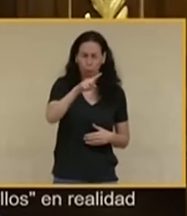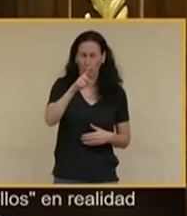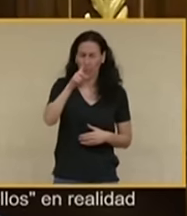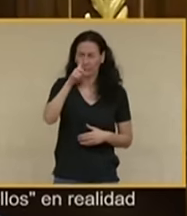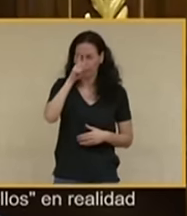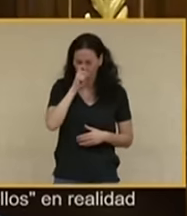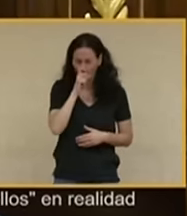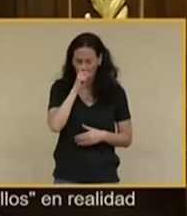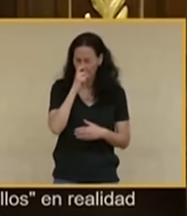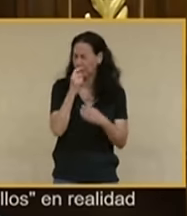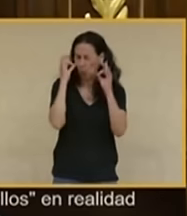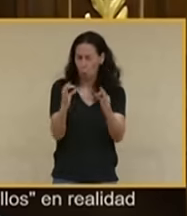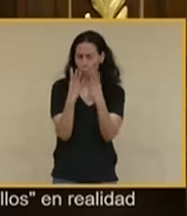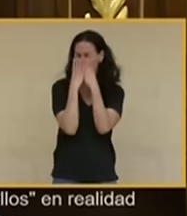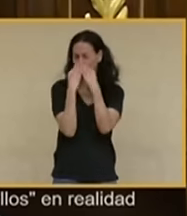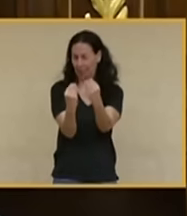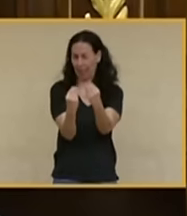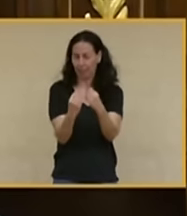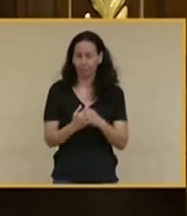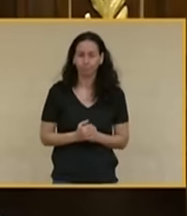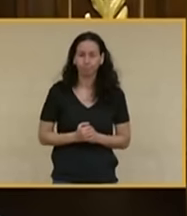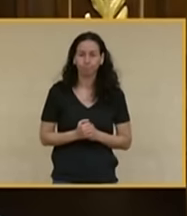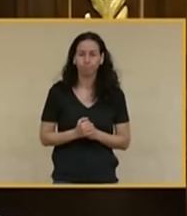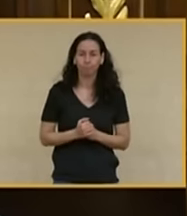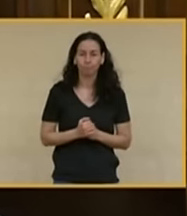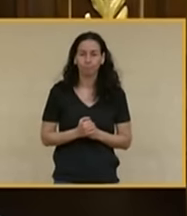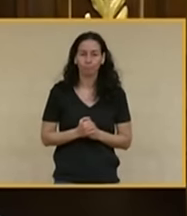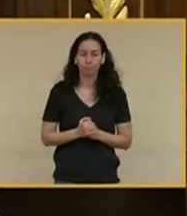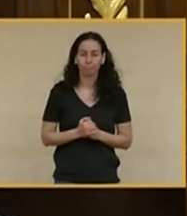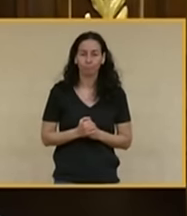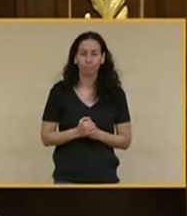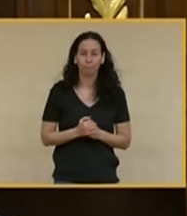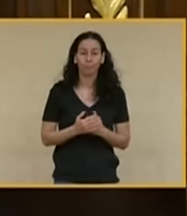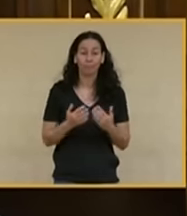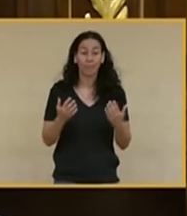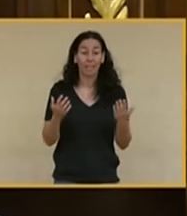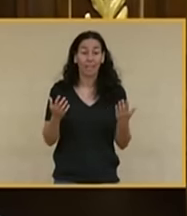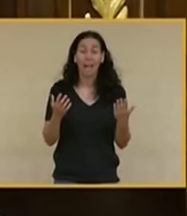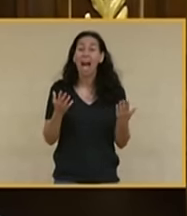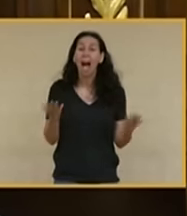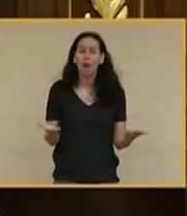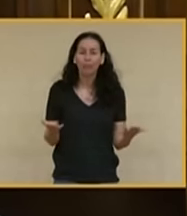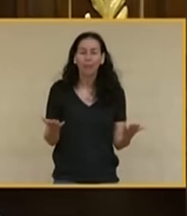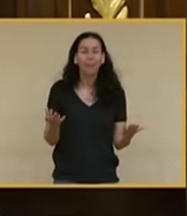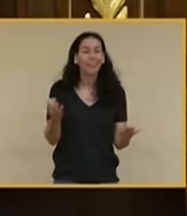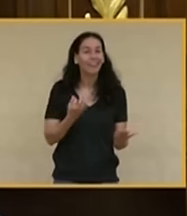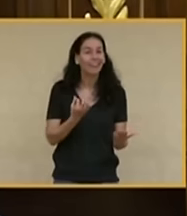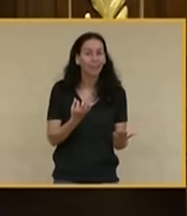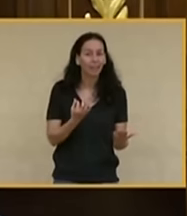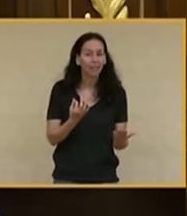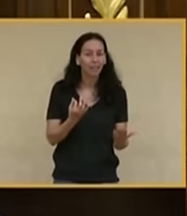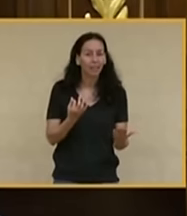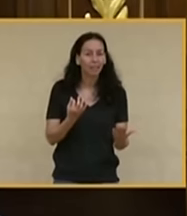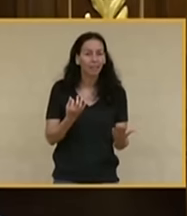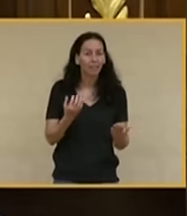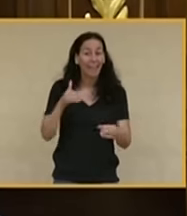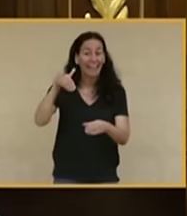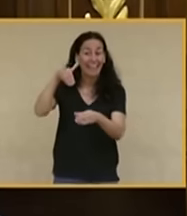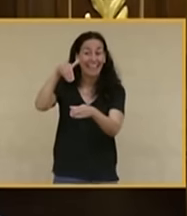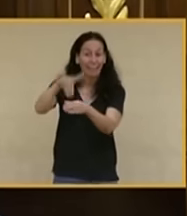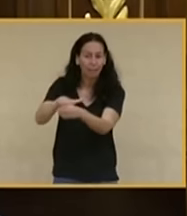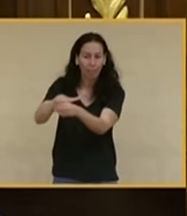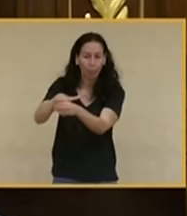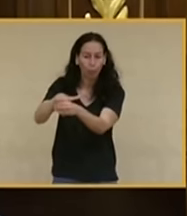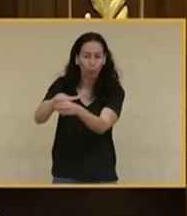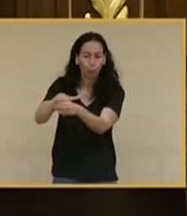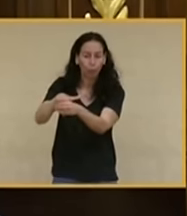Si tienen memoria, me entenderán. Propera parada. Siguiente parada. Referéndum. Y qui rigui, qui ho menystingui,